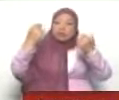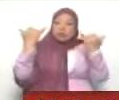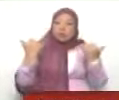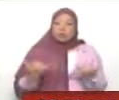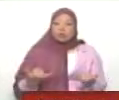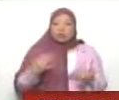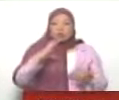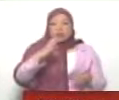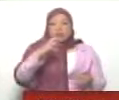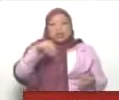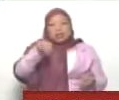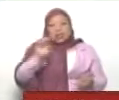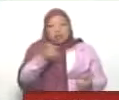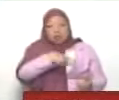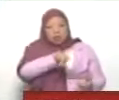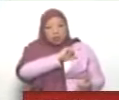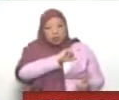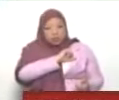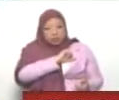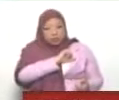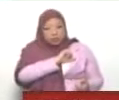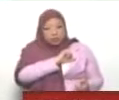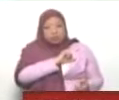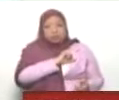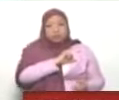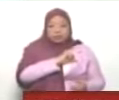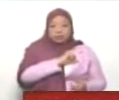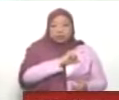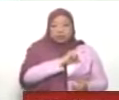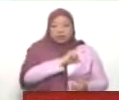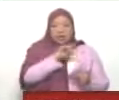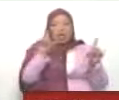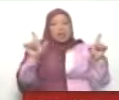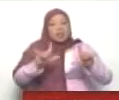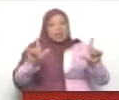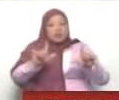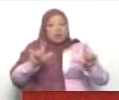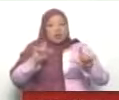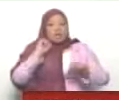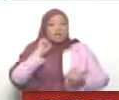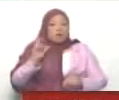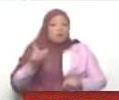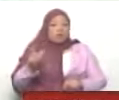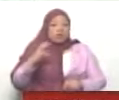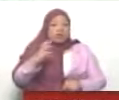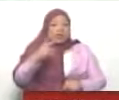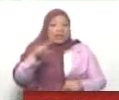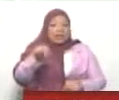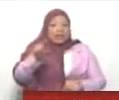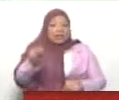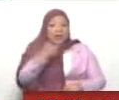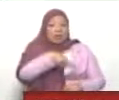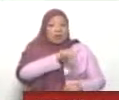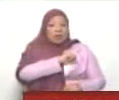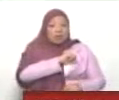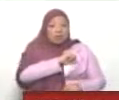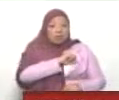dirigida por CNN Español, CNN en general, por Associated Press,